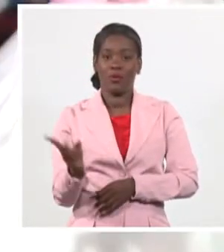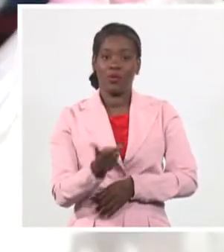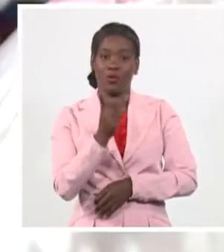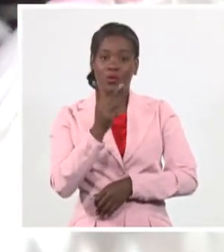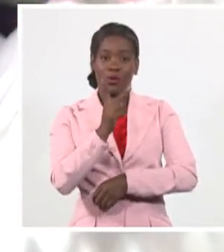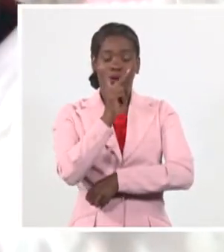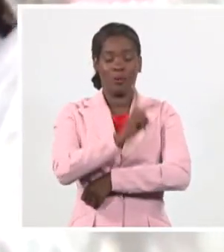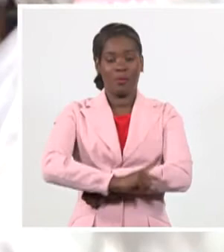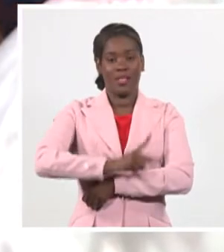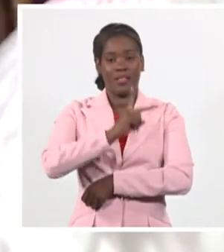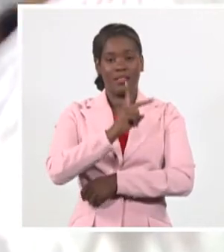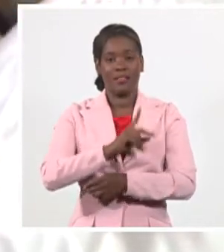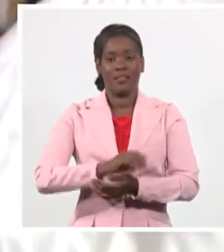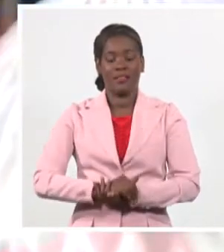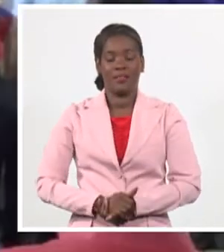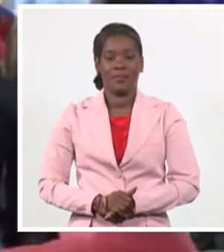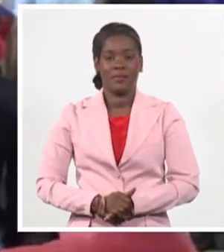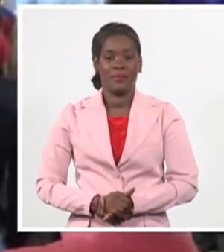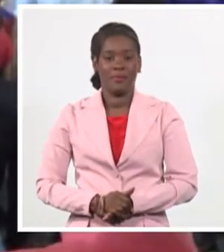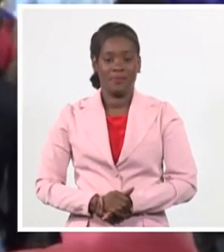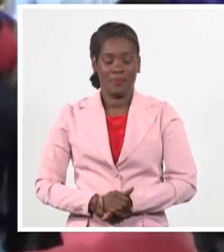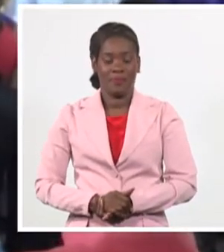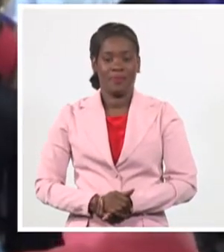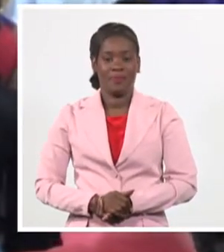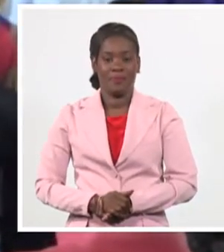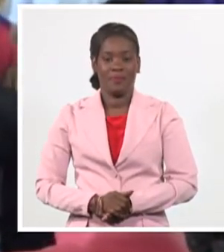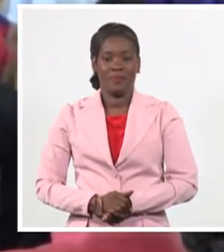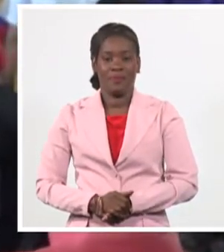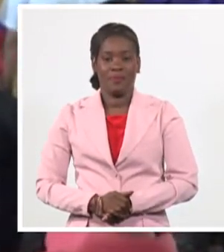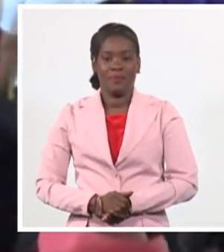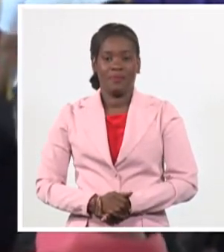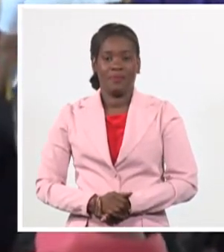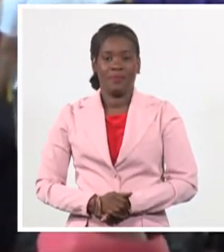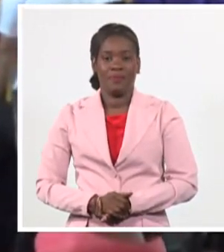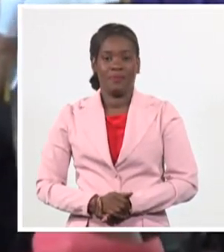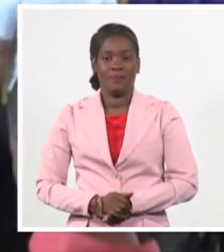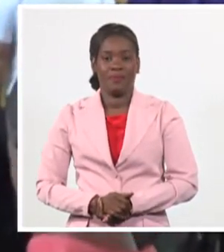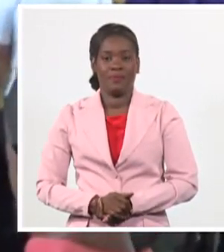Venezuela, Rafael Alemáñez, Michael Molina y Amalia Ramos para el Sistema Informativo de la Televisión Cubana.